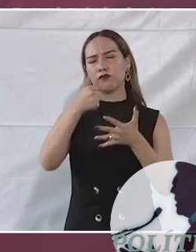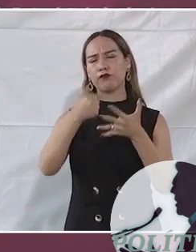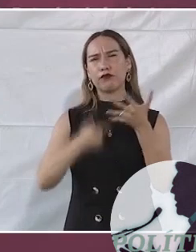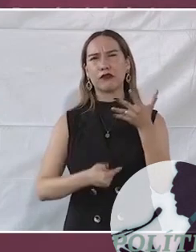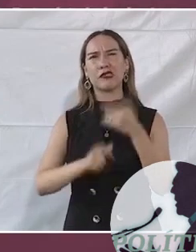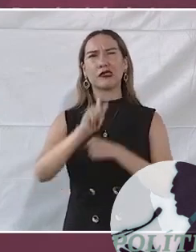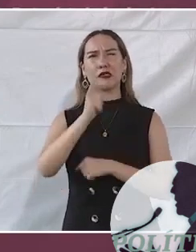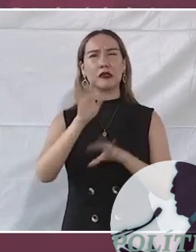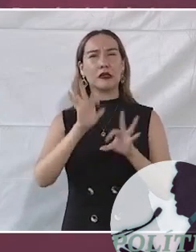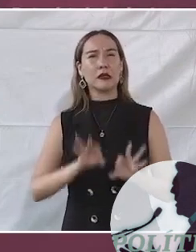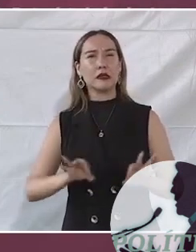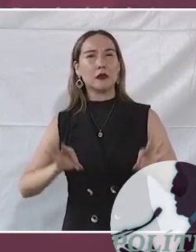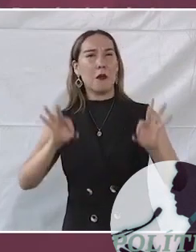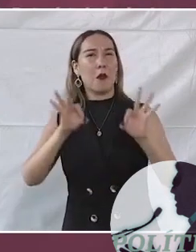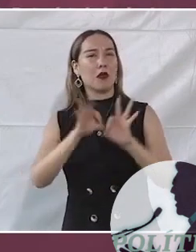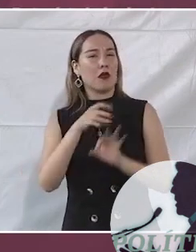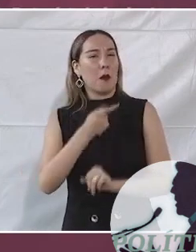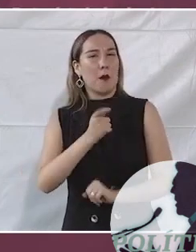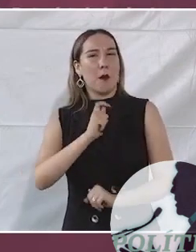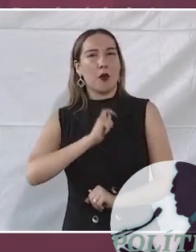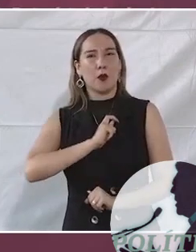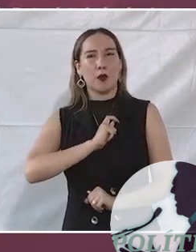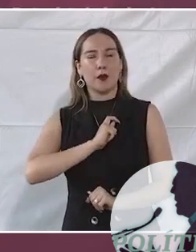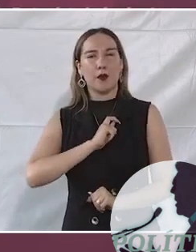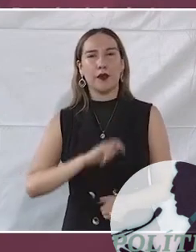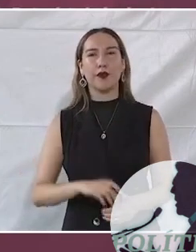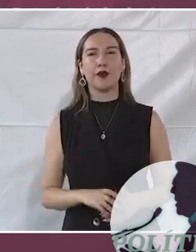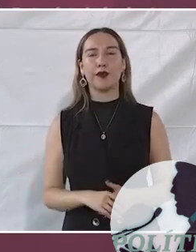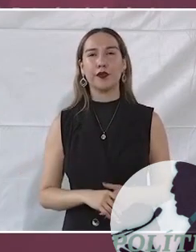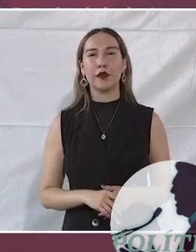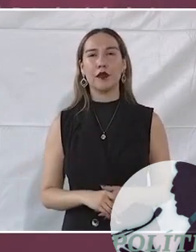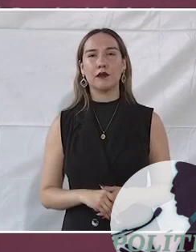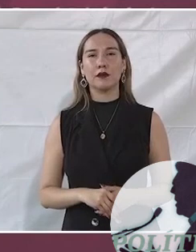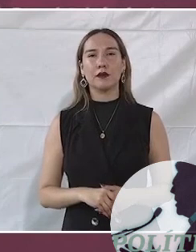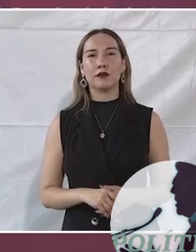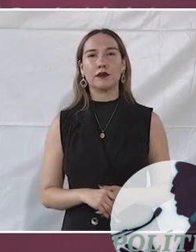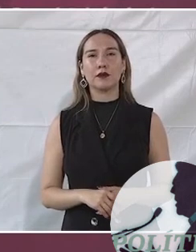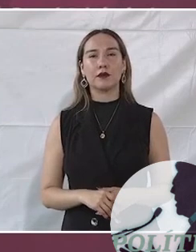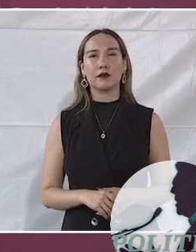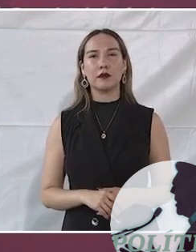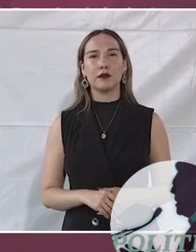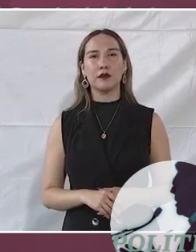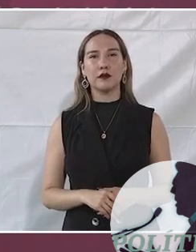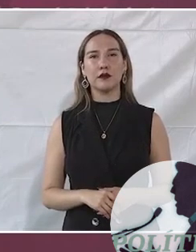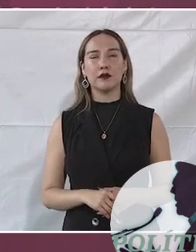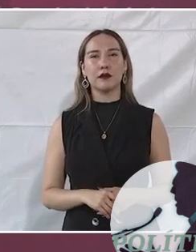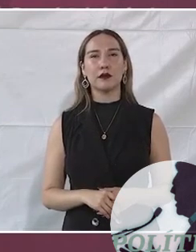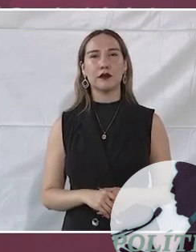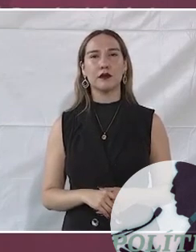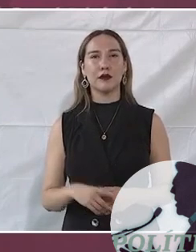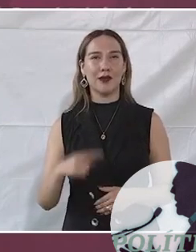mucho. No nos damos cuenta. Siempre en las conferencias menciono con todo